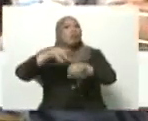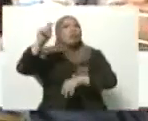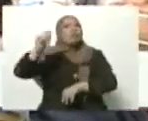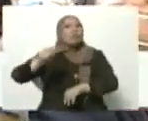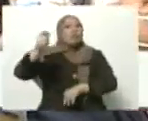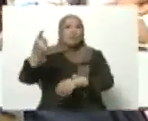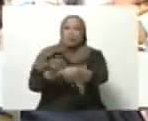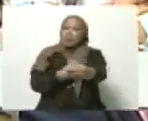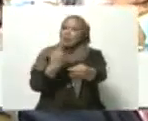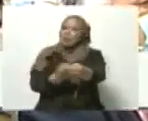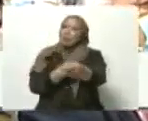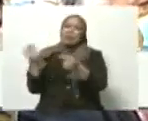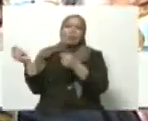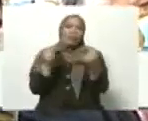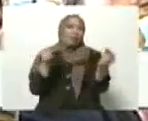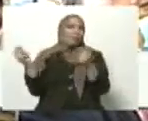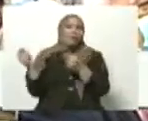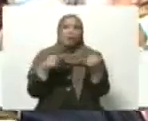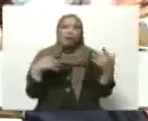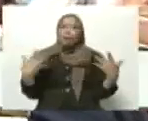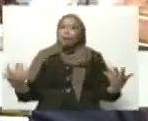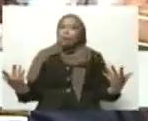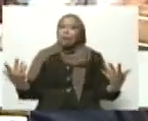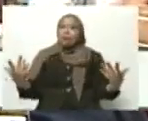Diputado, querido diputado, hermano. No es un debate planteado, por eso